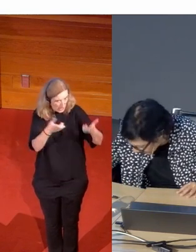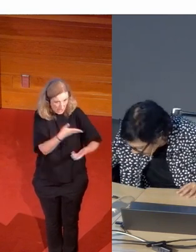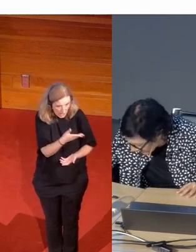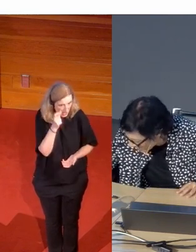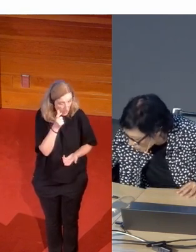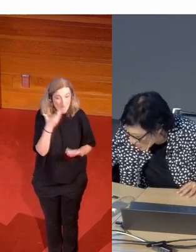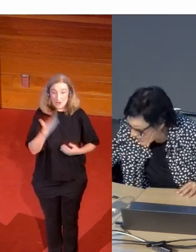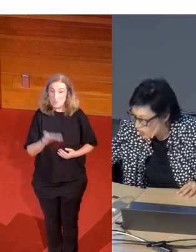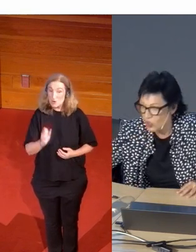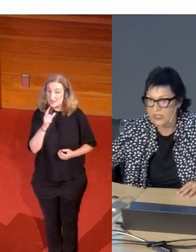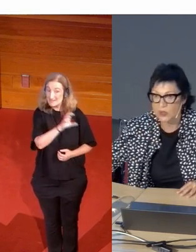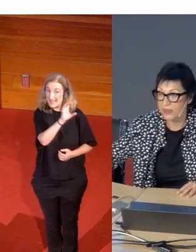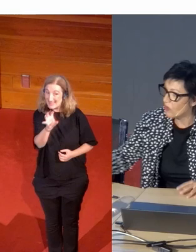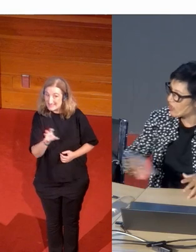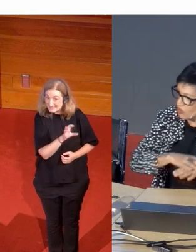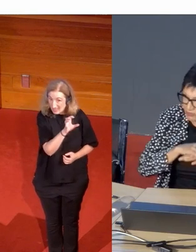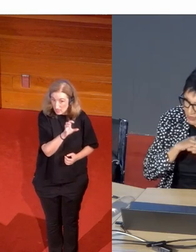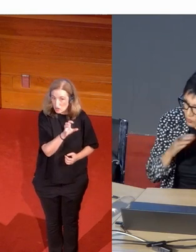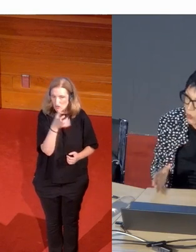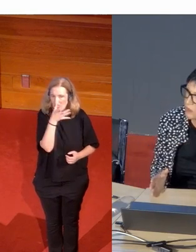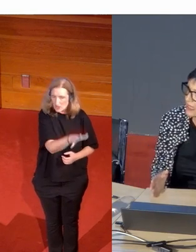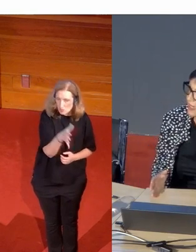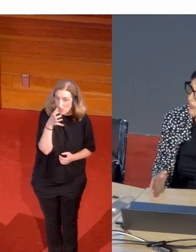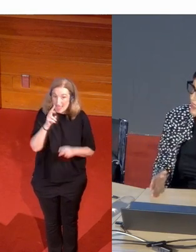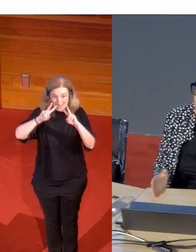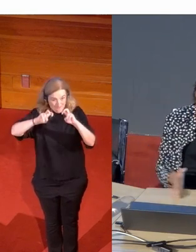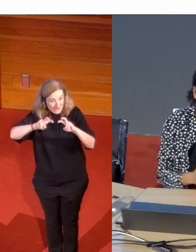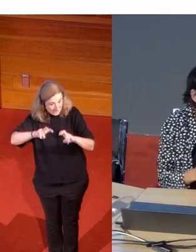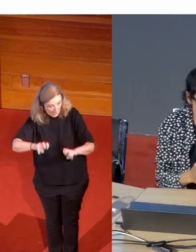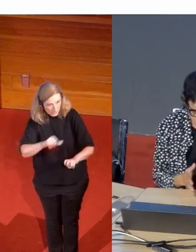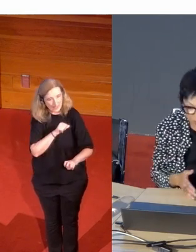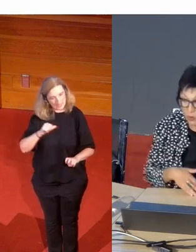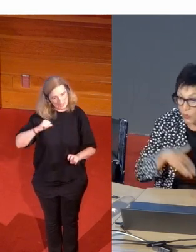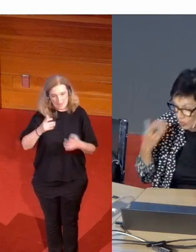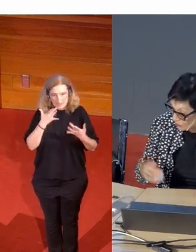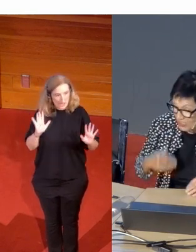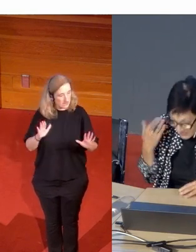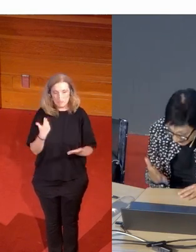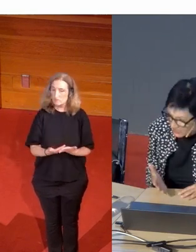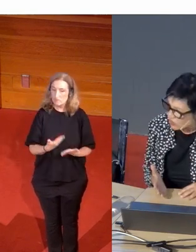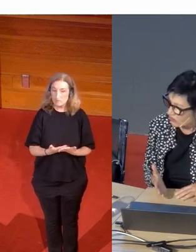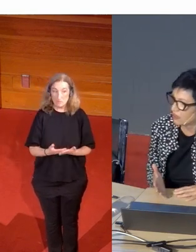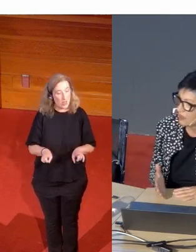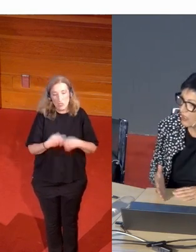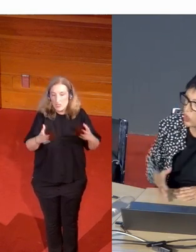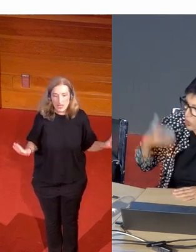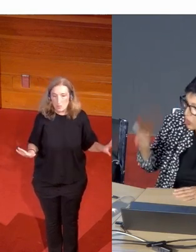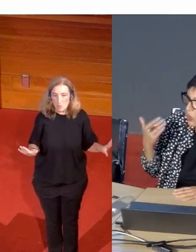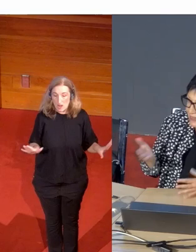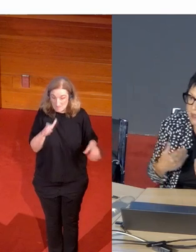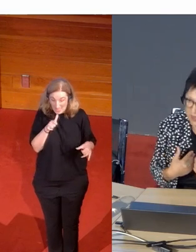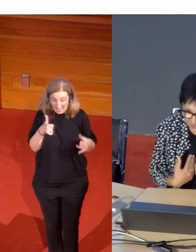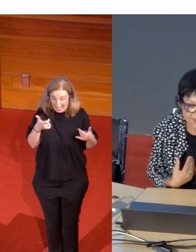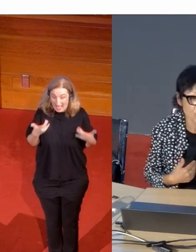importante en esos estados donde se anunciaron casos hubo investigaciones independientes y no se probó Bueno pues a pesar de eso no